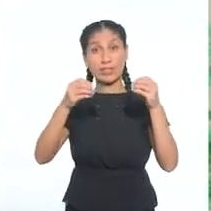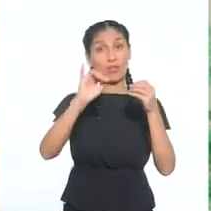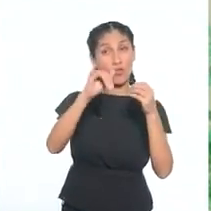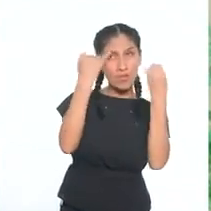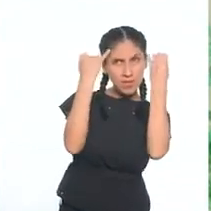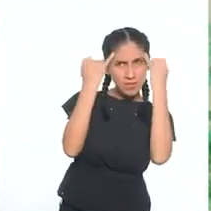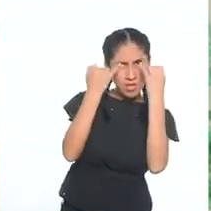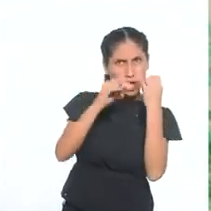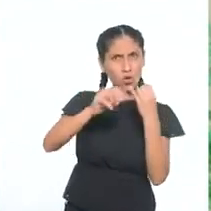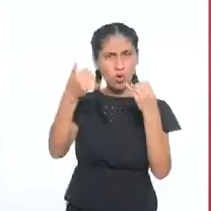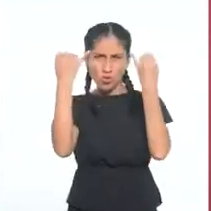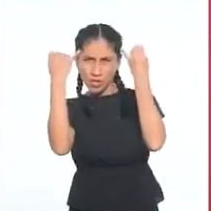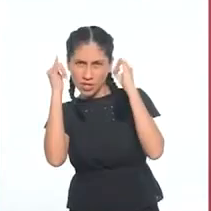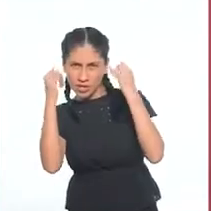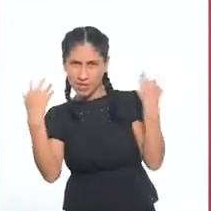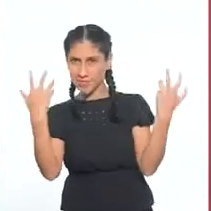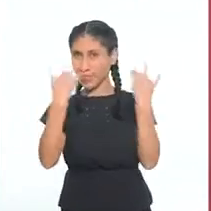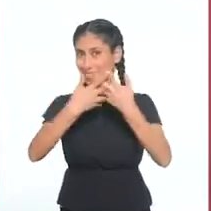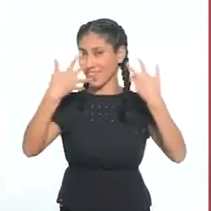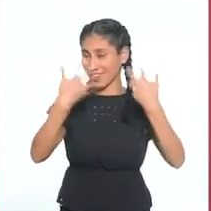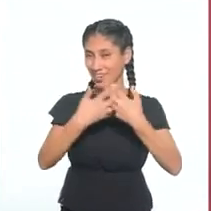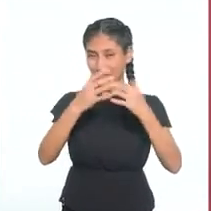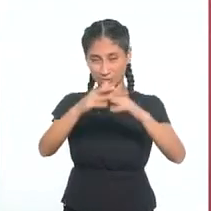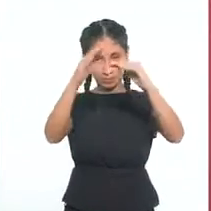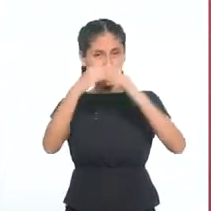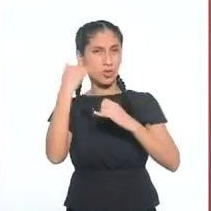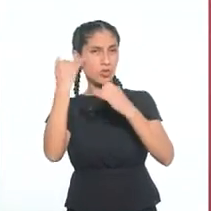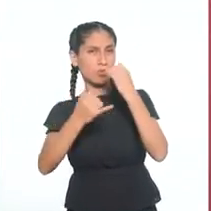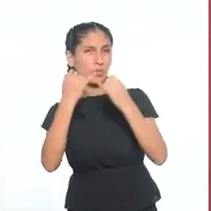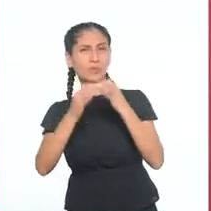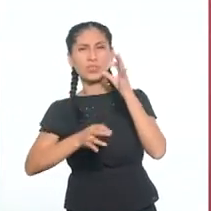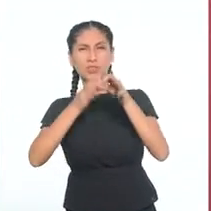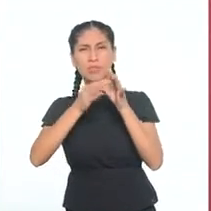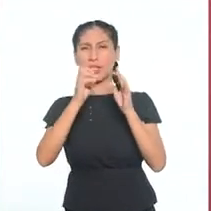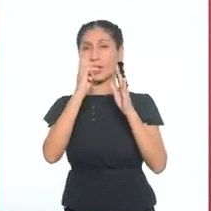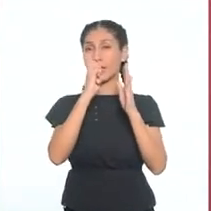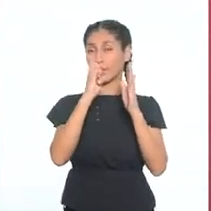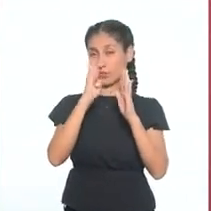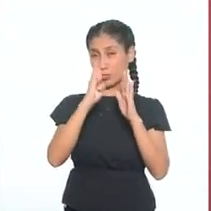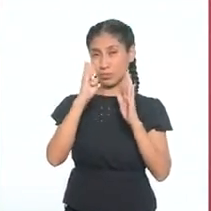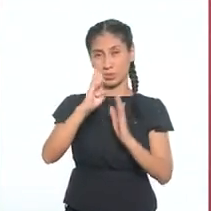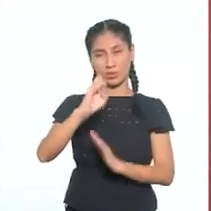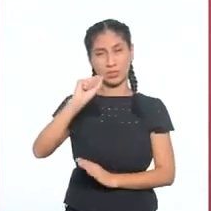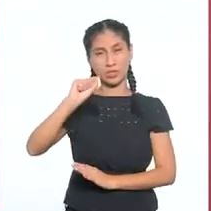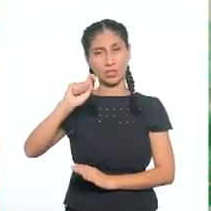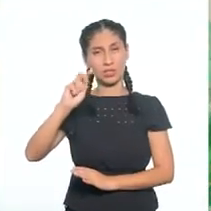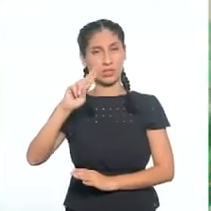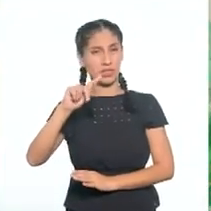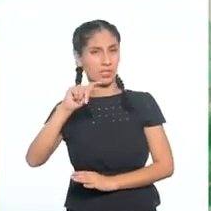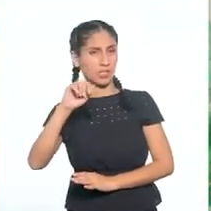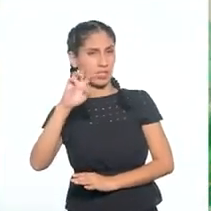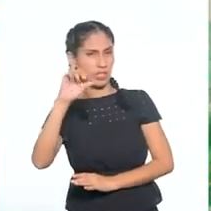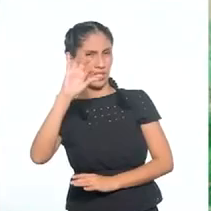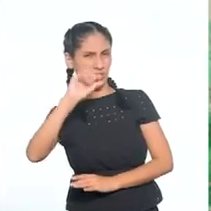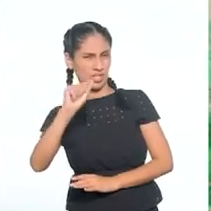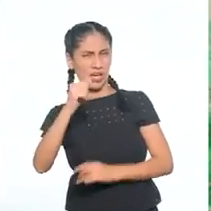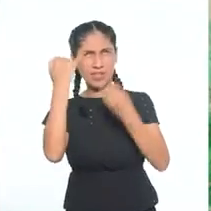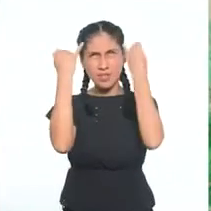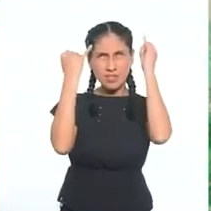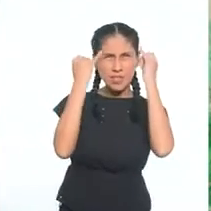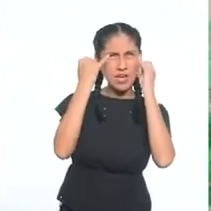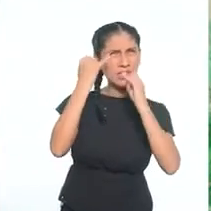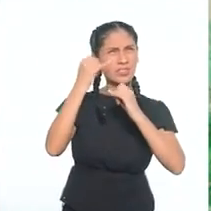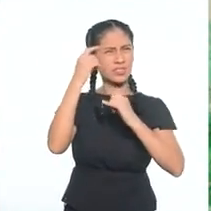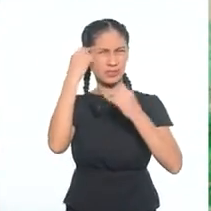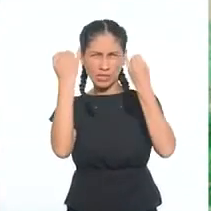entre una idea y otra por último hablaremos de la estrategia construcción de ideas la construcción de ideas